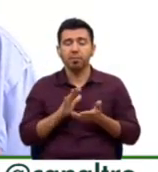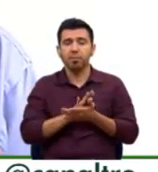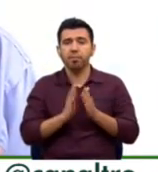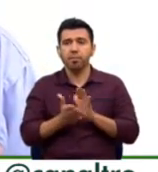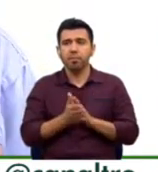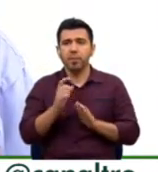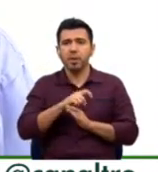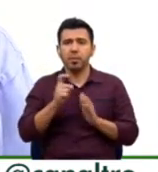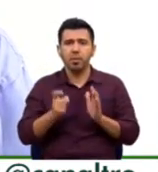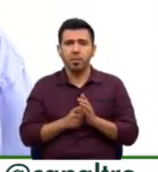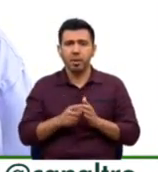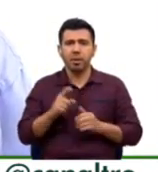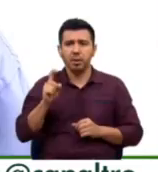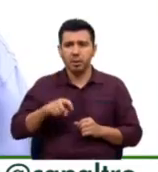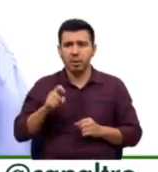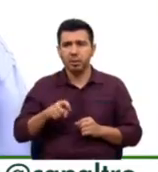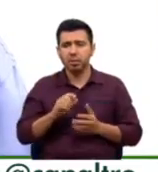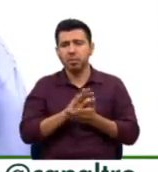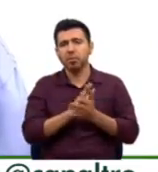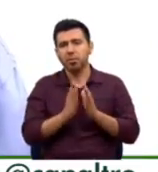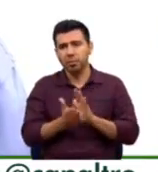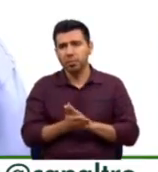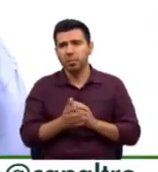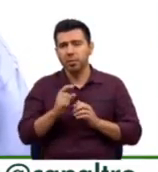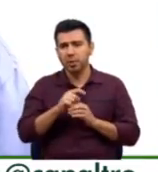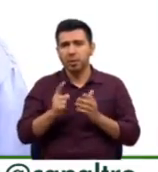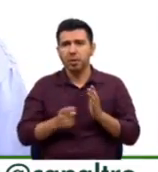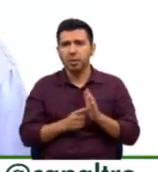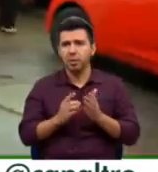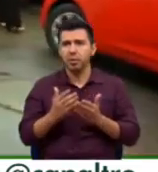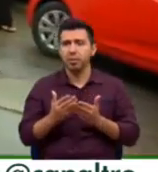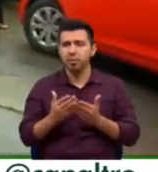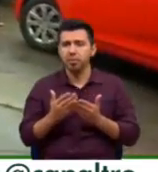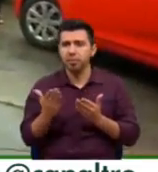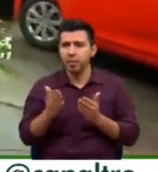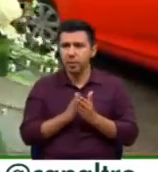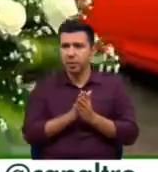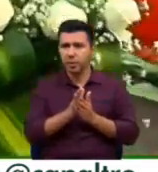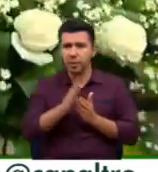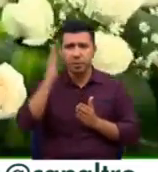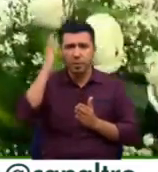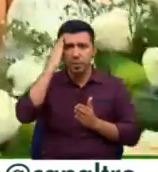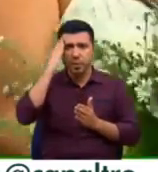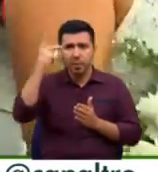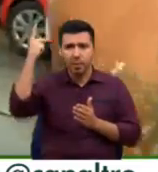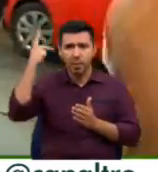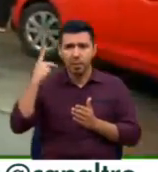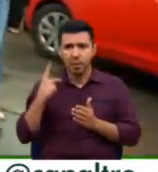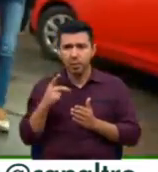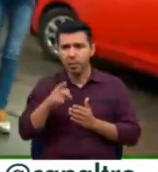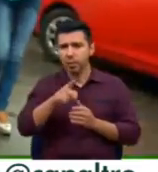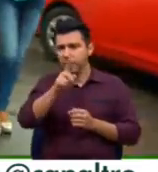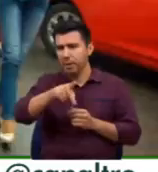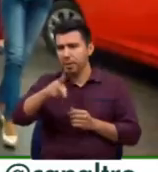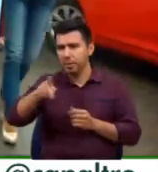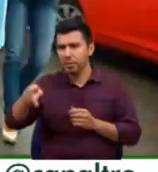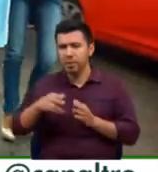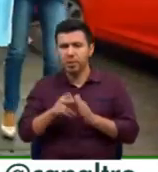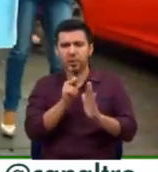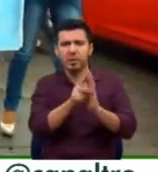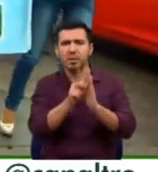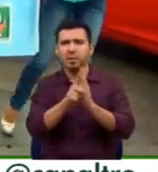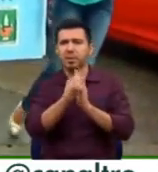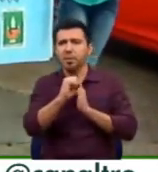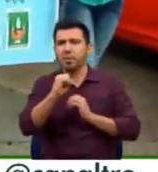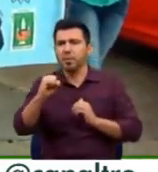paz completa. Y los ejercicios de memoria histórica y de esclarecimiento, el recordar a las víctimas, las masacres desde